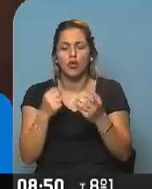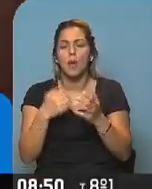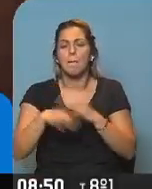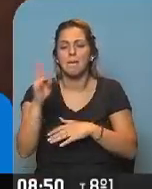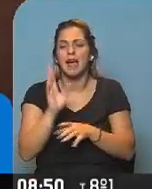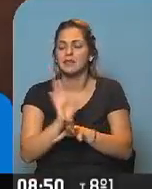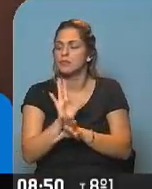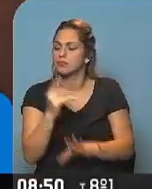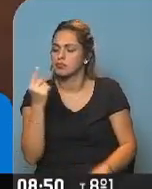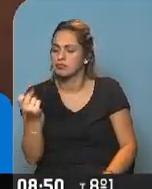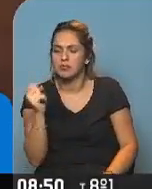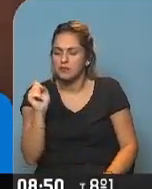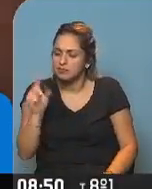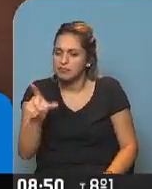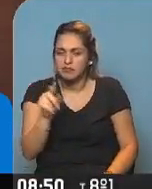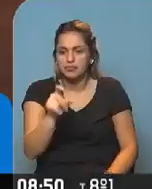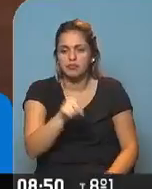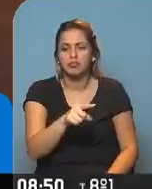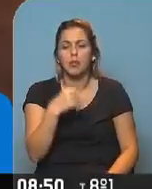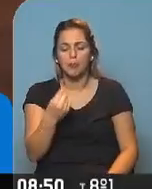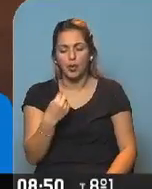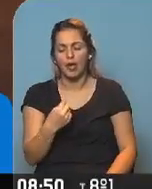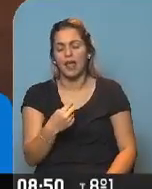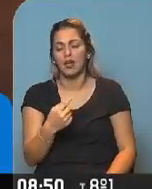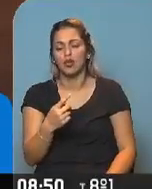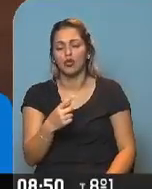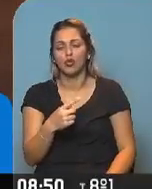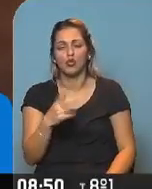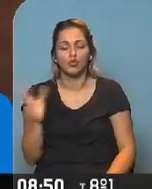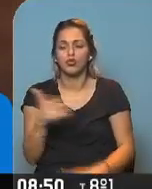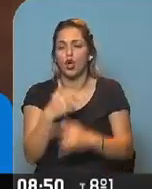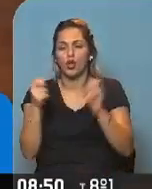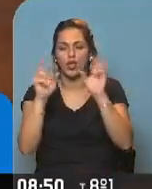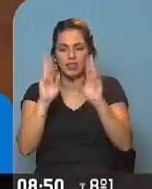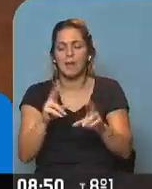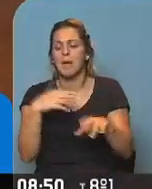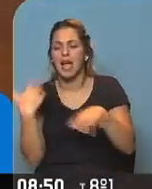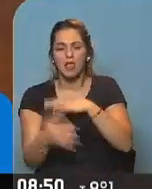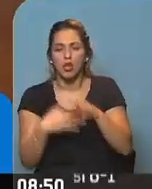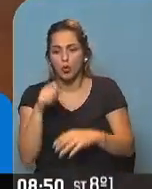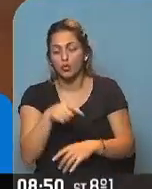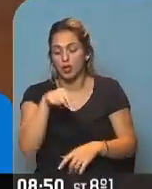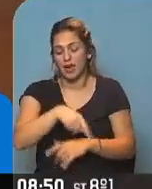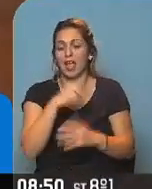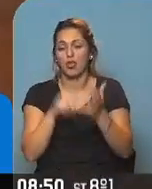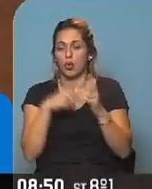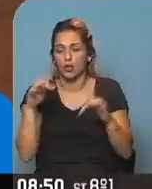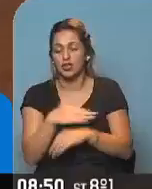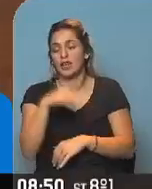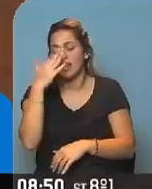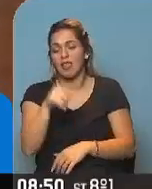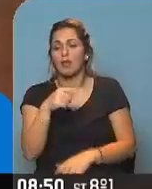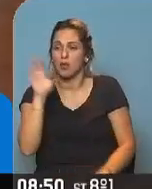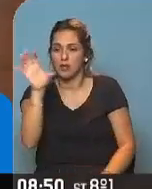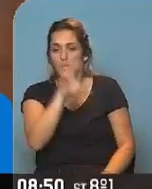porque en todo lo que rodeaba a la revolución de buenos aires que después se hizo de las